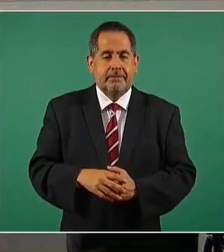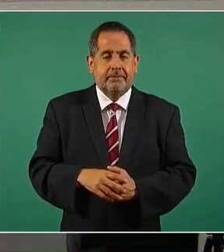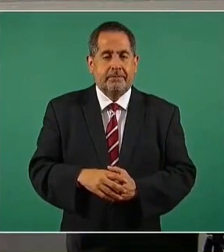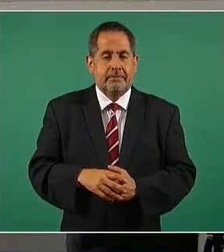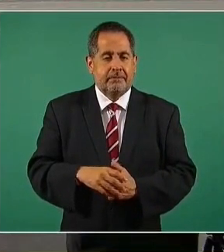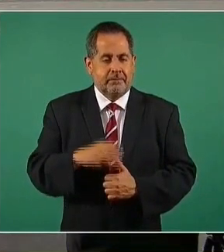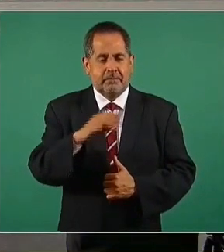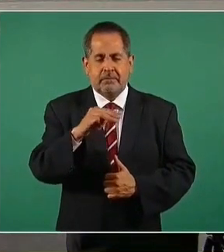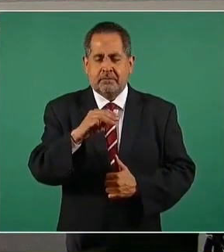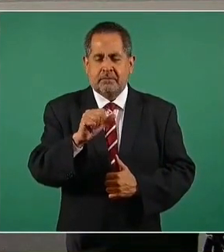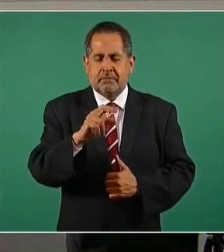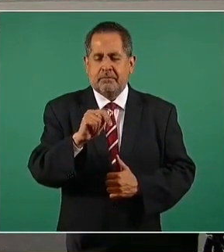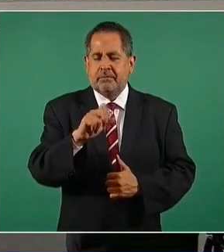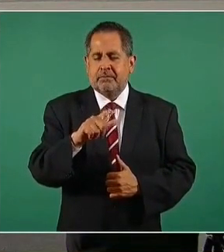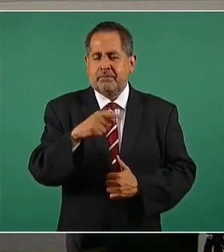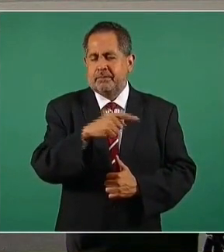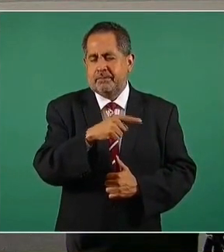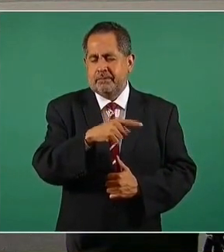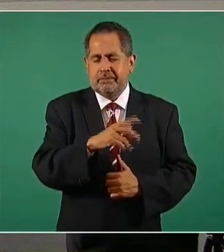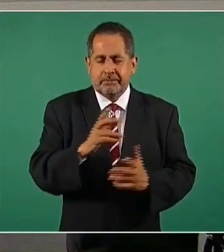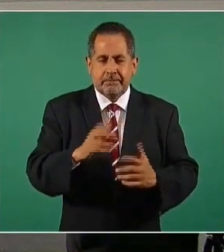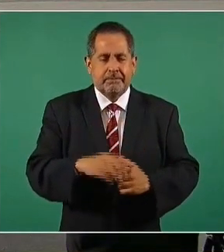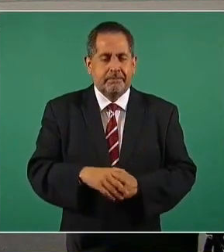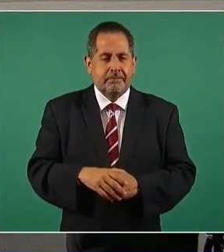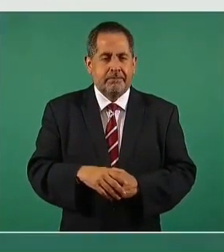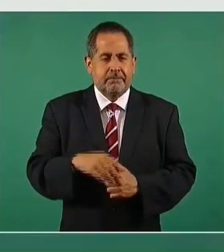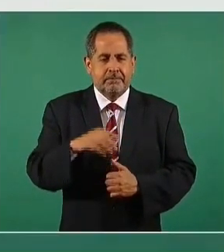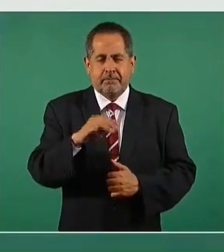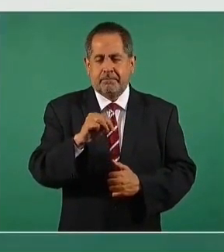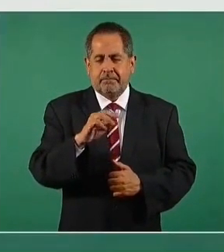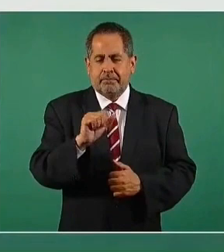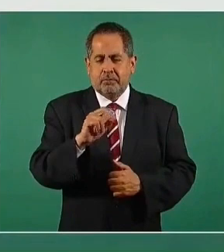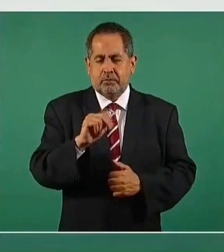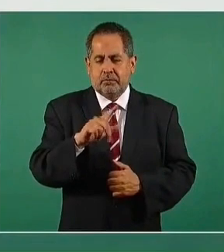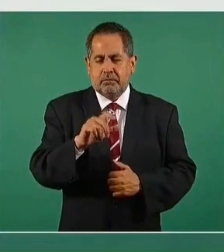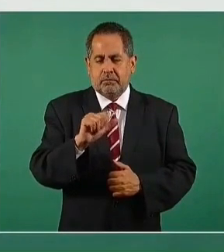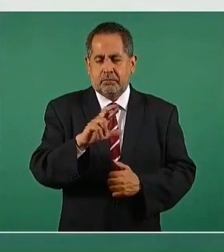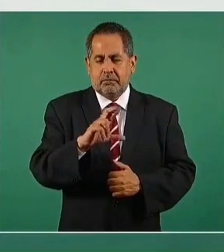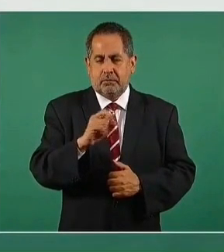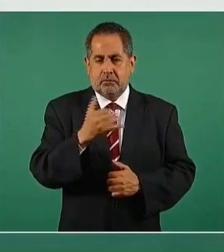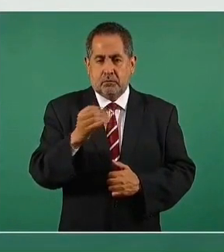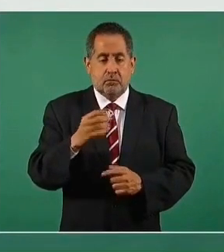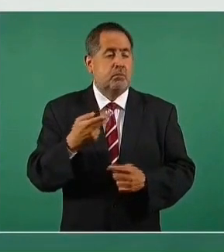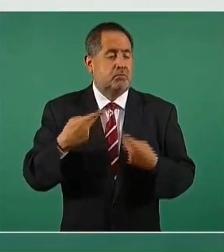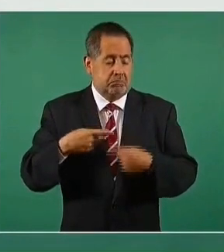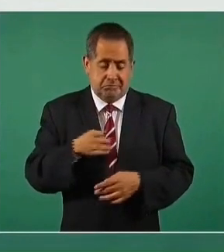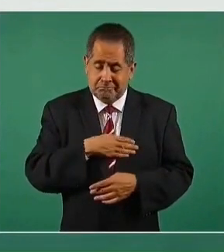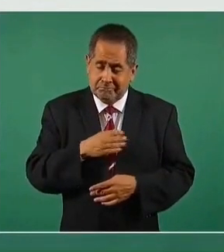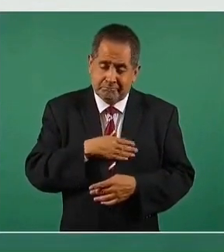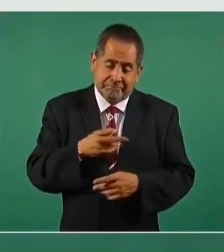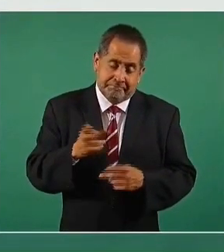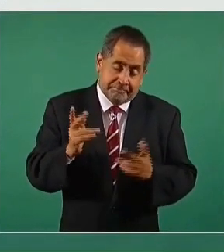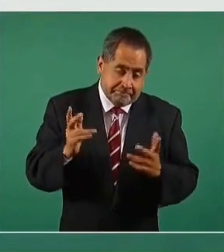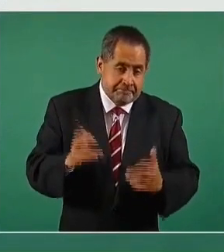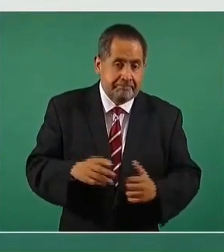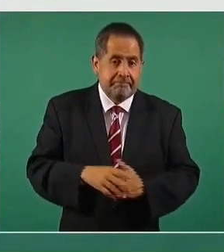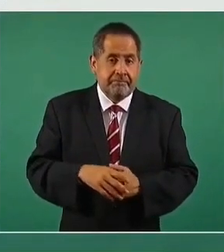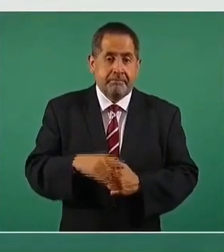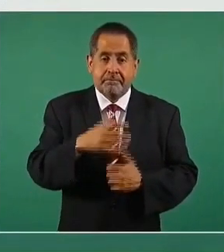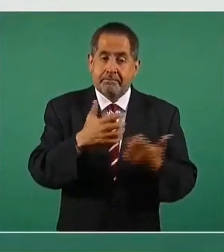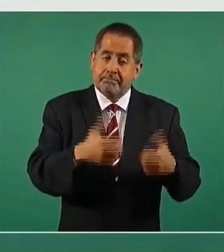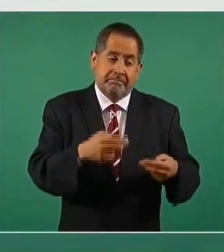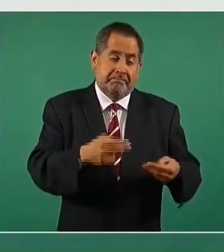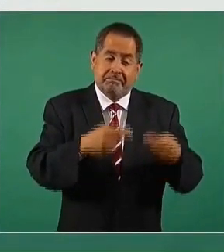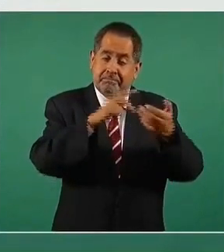Manuel, que es Arroyo, buena persona, pero es